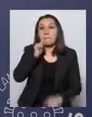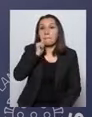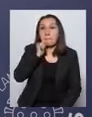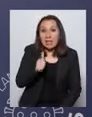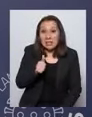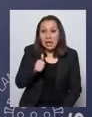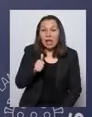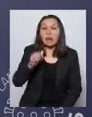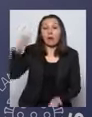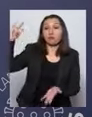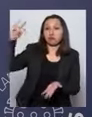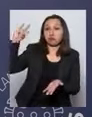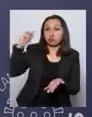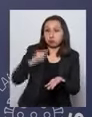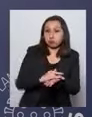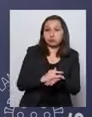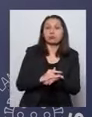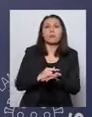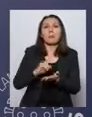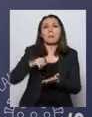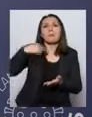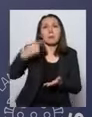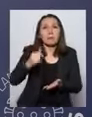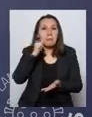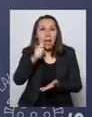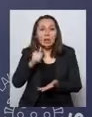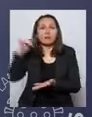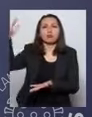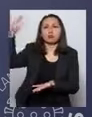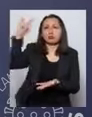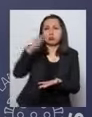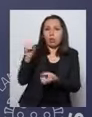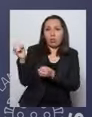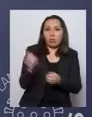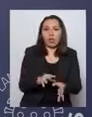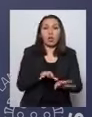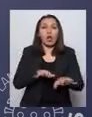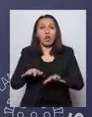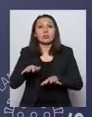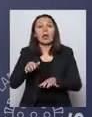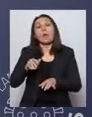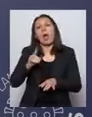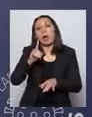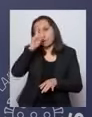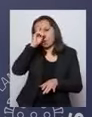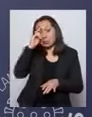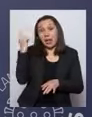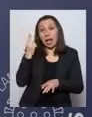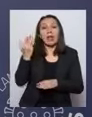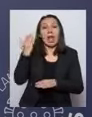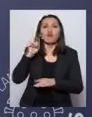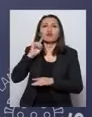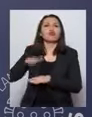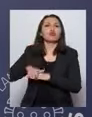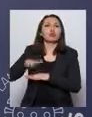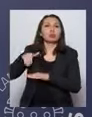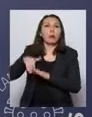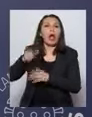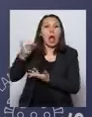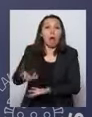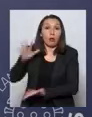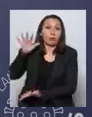llega a un vuelo y pasado mañana de los insumos que los agentes privados habían contemplado y en